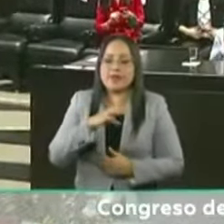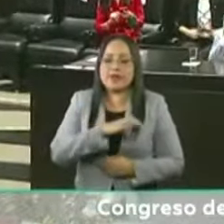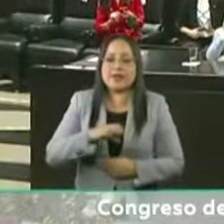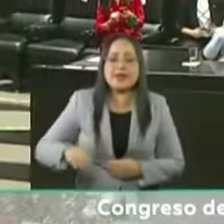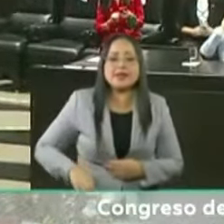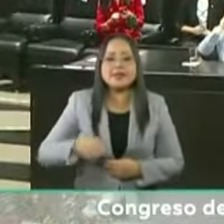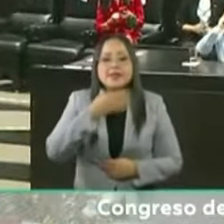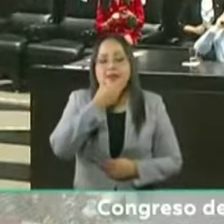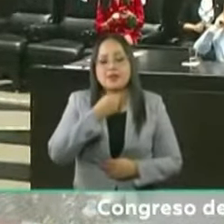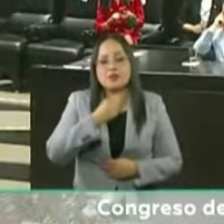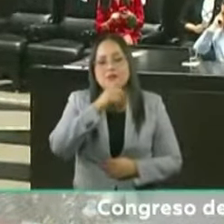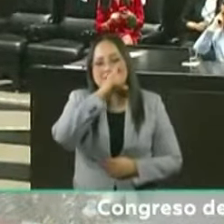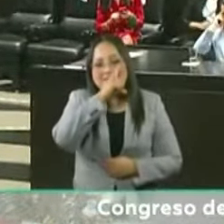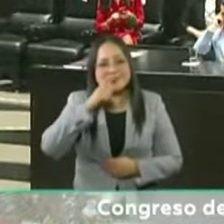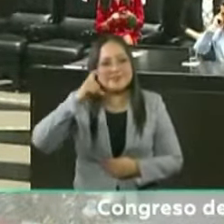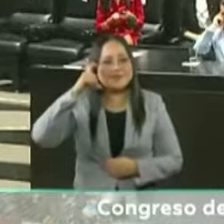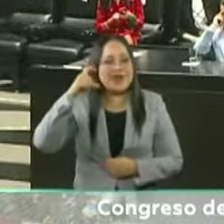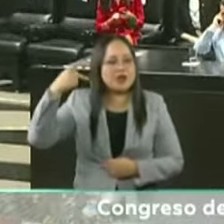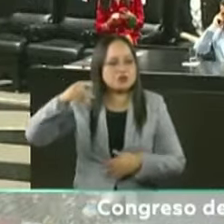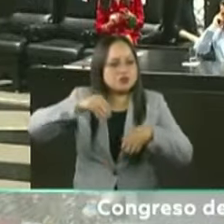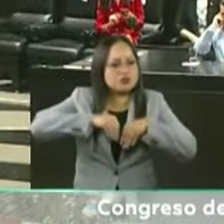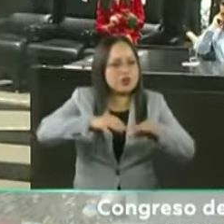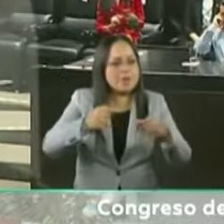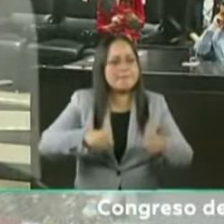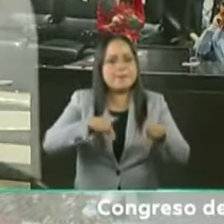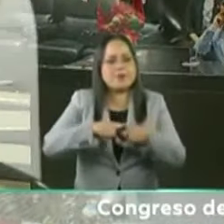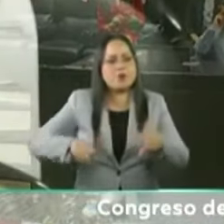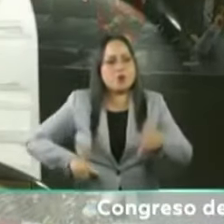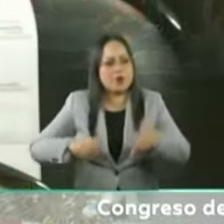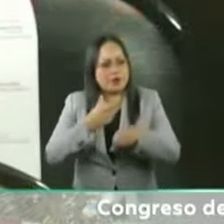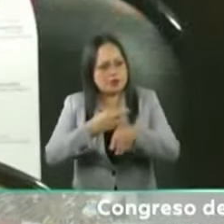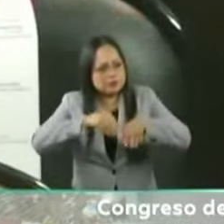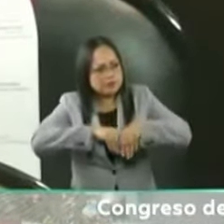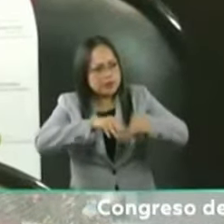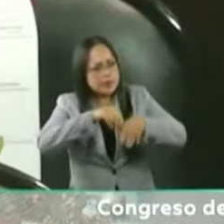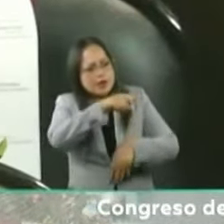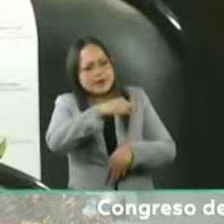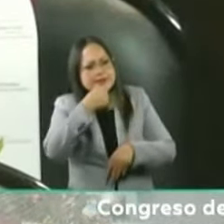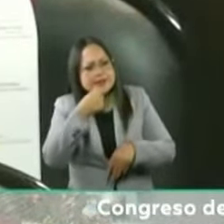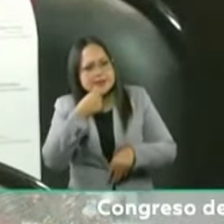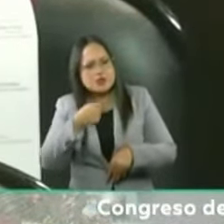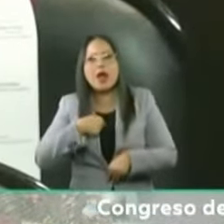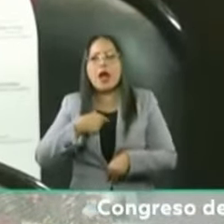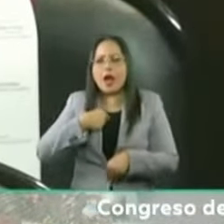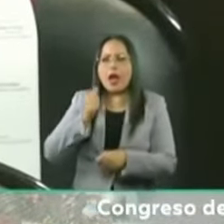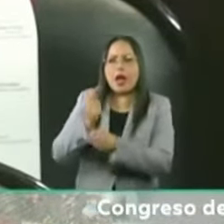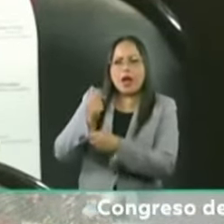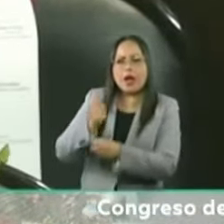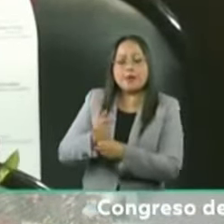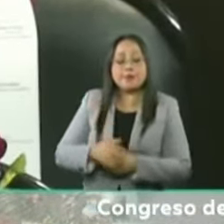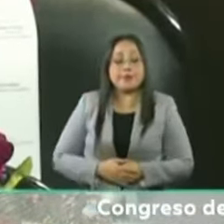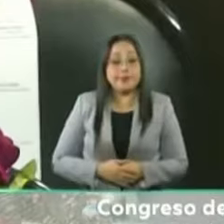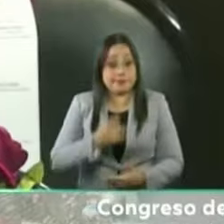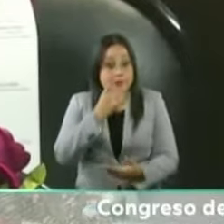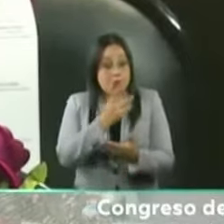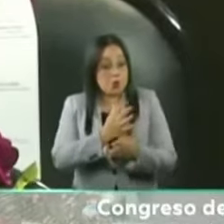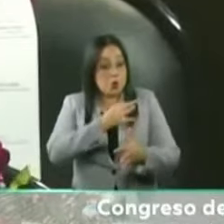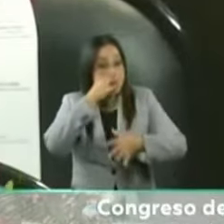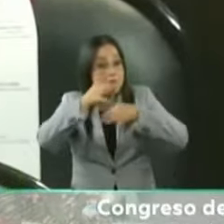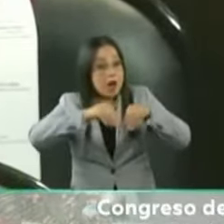es su primer mensaje a la nación, Claudia Sheinbaum, ya como presidenta constitucional de los Estados Unidos